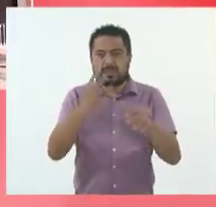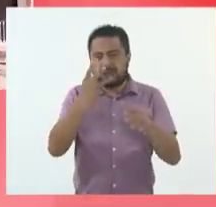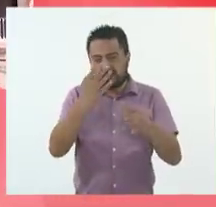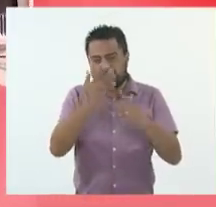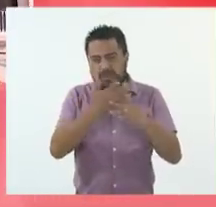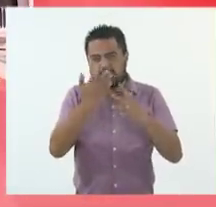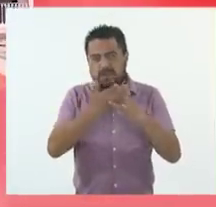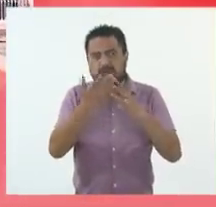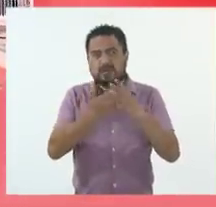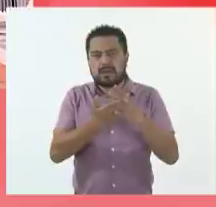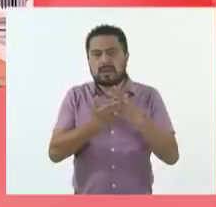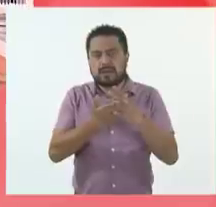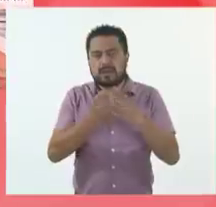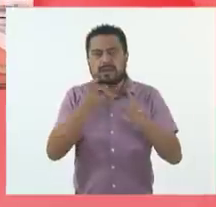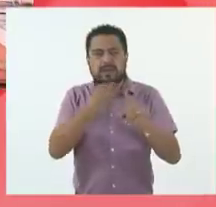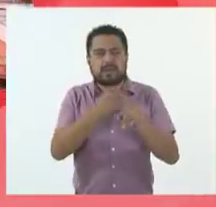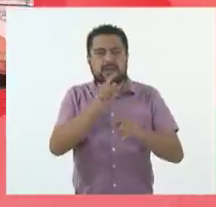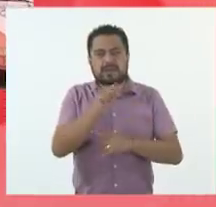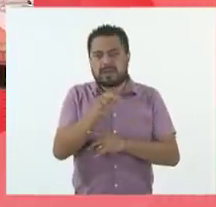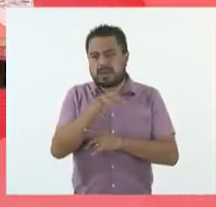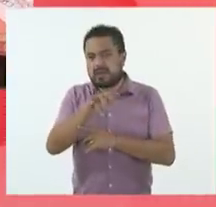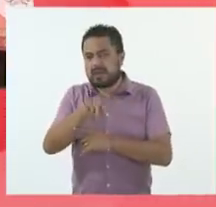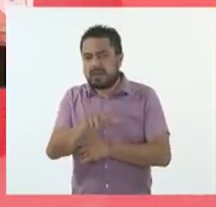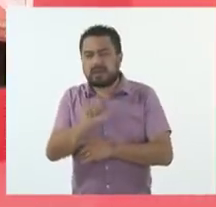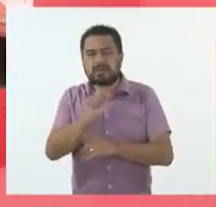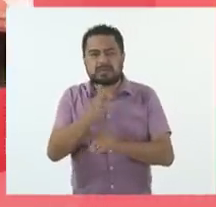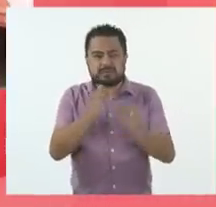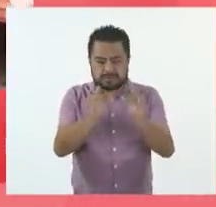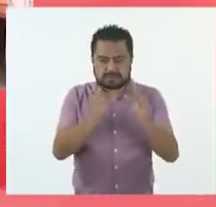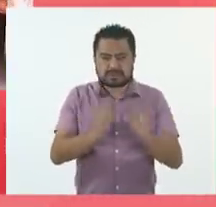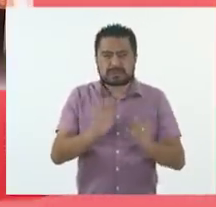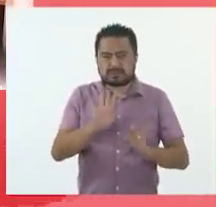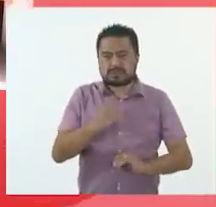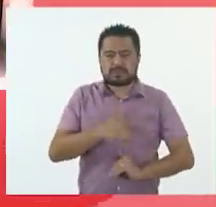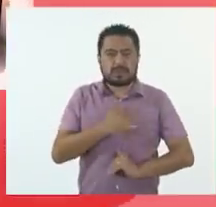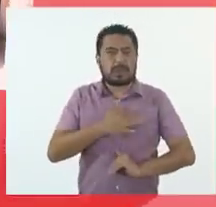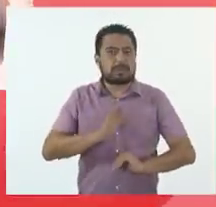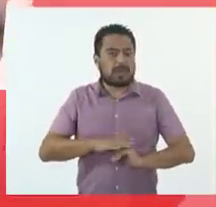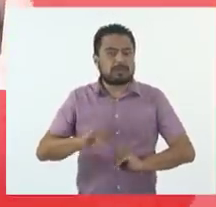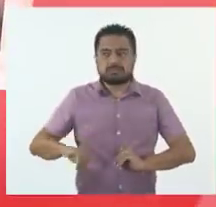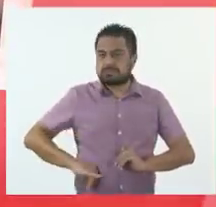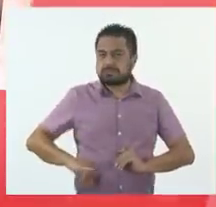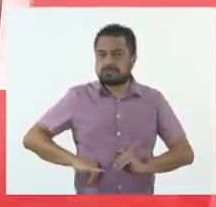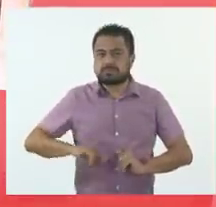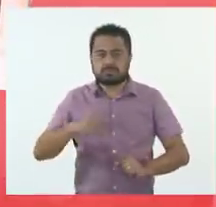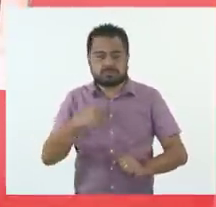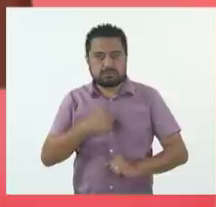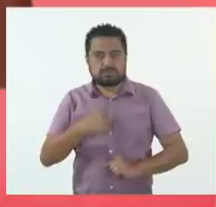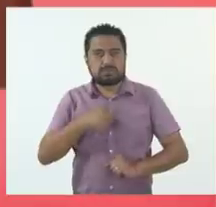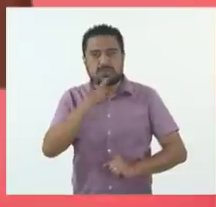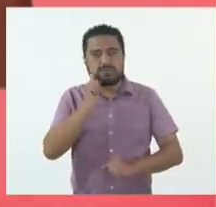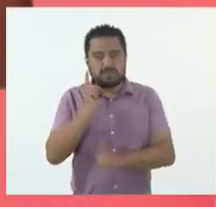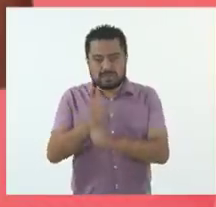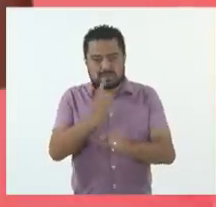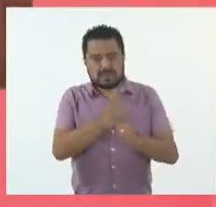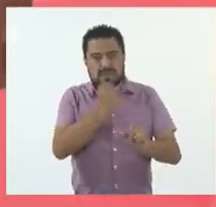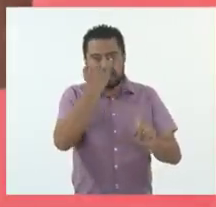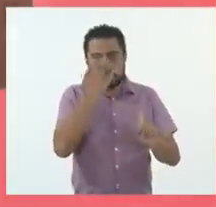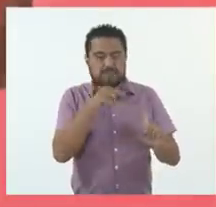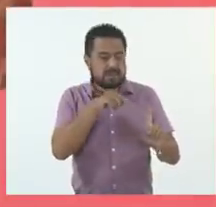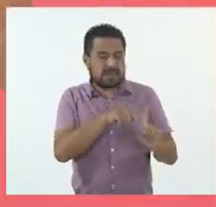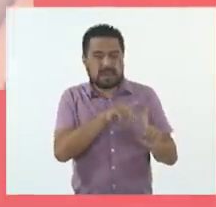el terrenal, el espiritual y el celestial. La parte baja a mí se me hace la más interesante porque estos que tú ves, estas